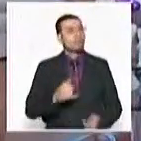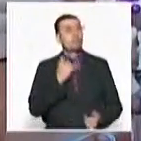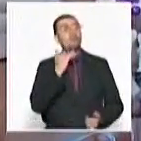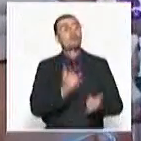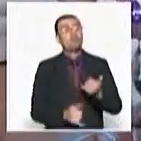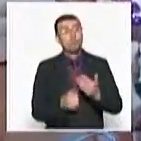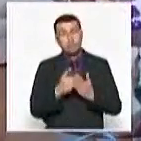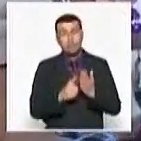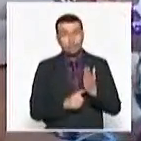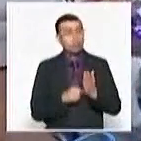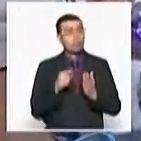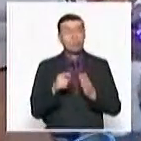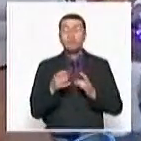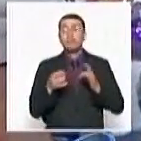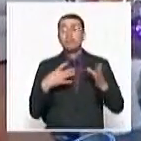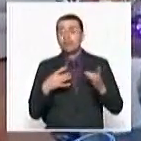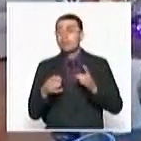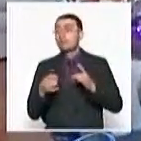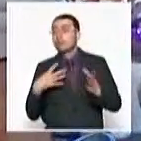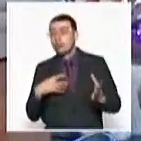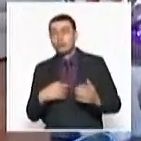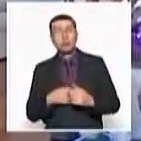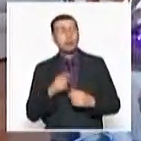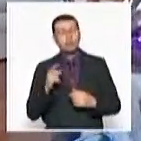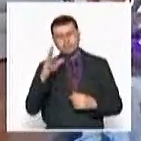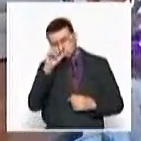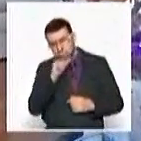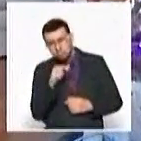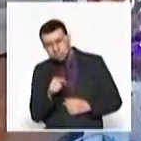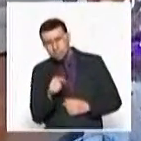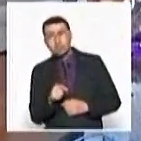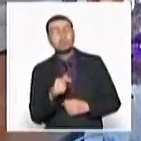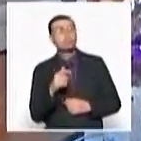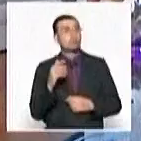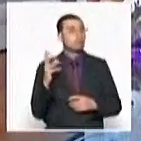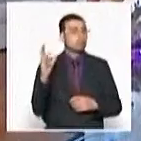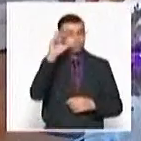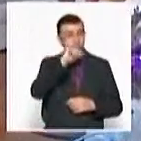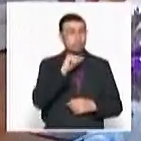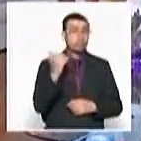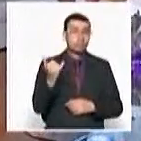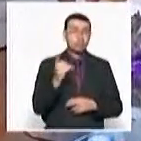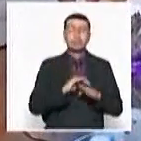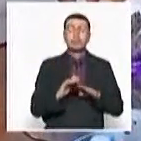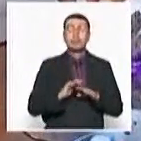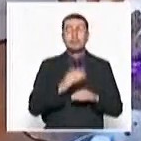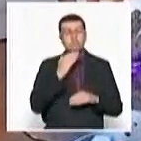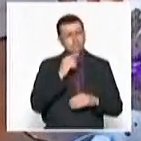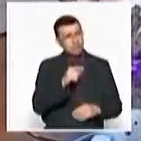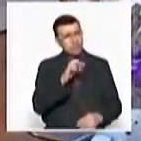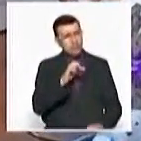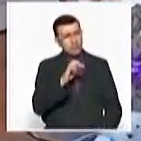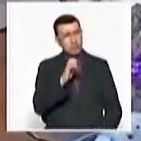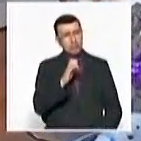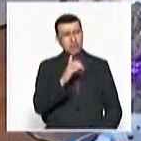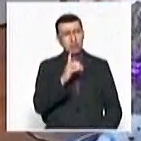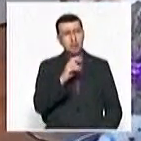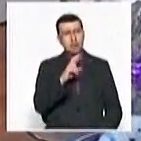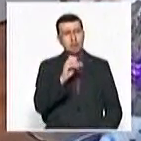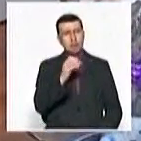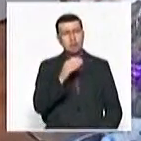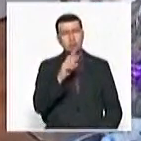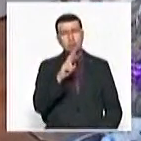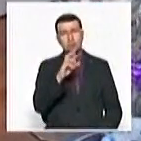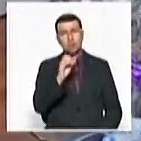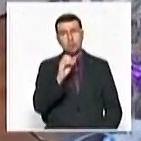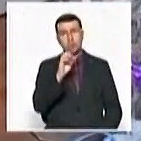como ya aparecen las fechas, pues se den cuenta del número del teléfono del invitado. Porque si es el doctor Pedro Romeo, no creo que aparezca en internet. Él